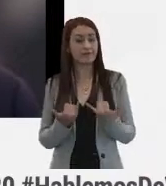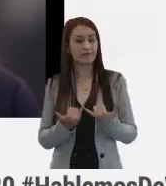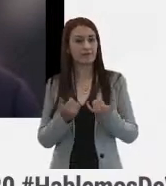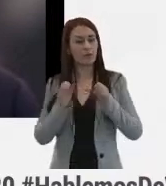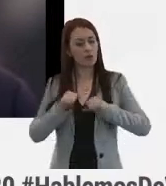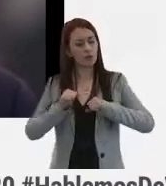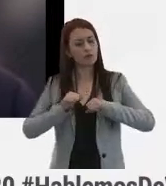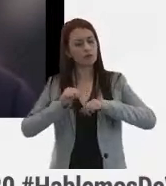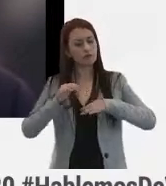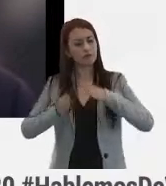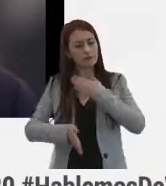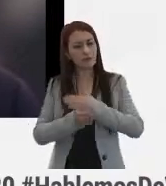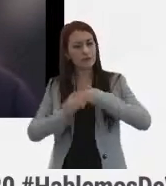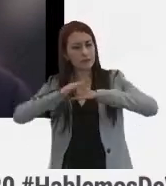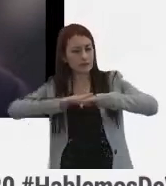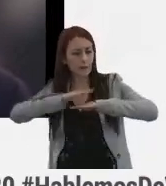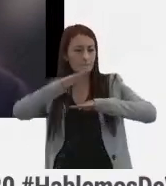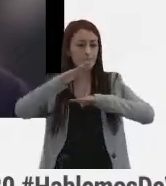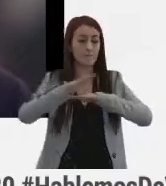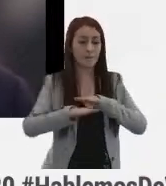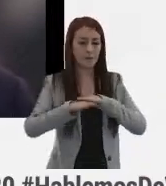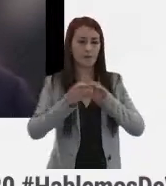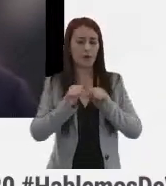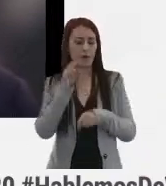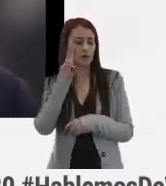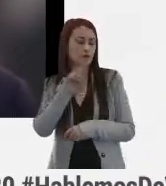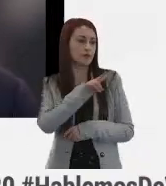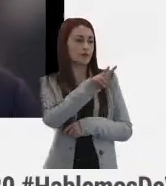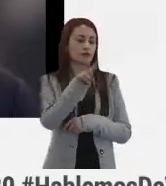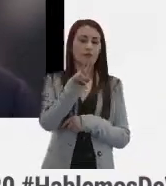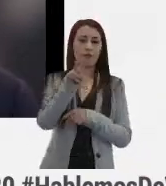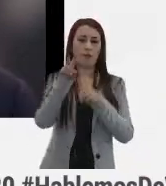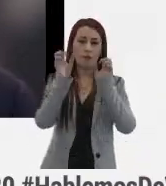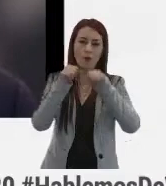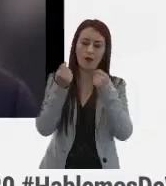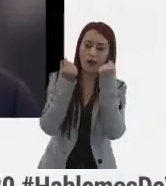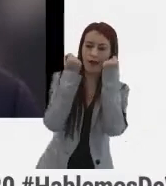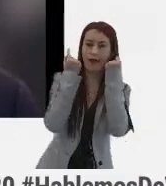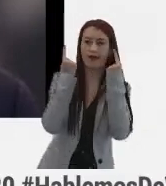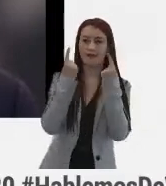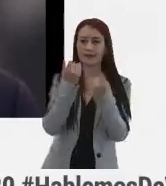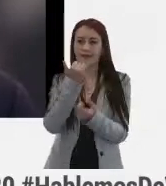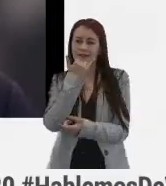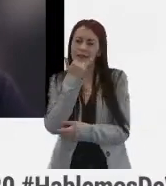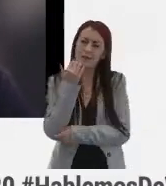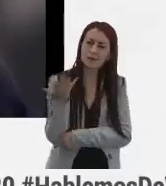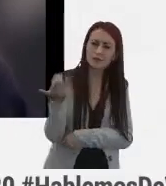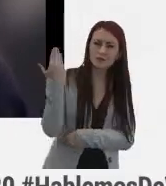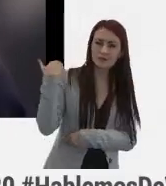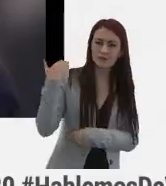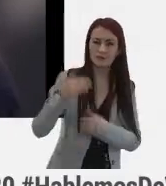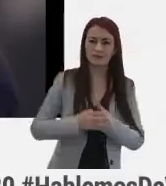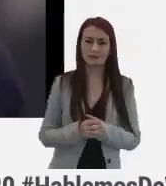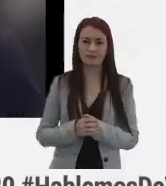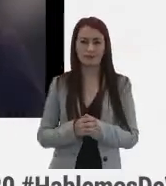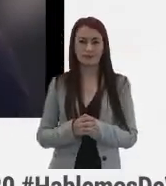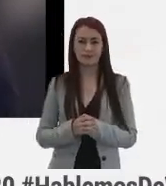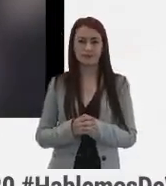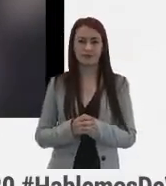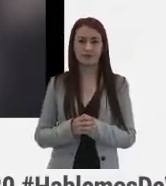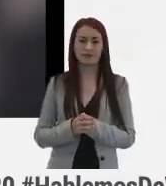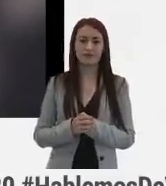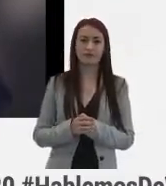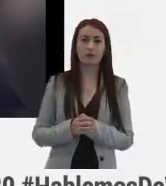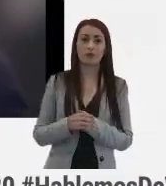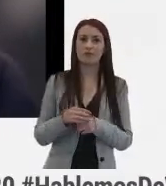hacia adelante para volver la vista en dirección a entender lo que ocurrió en el pasado. Padre de Roo,